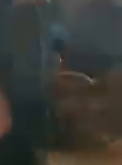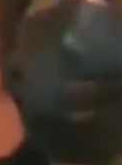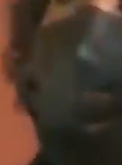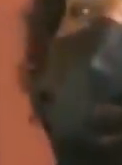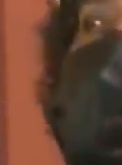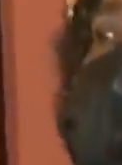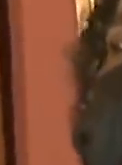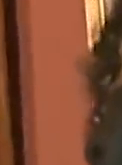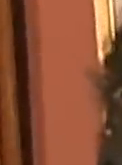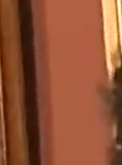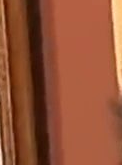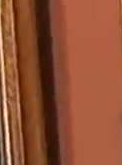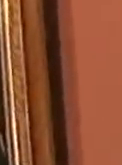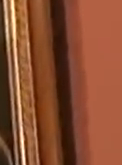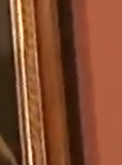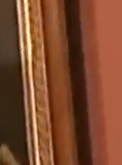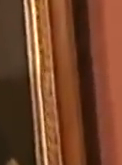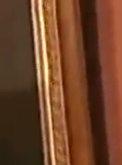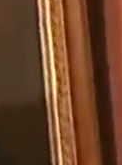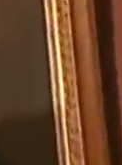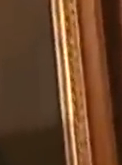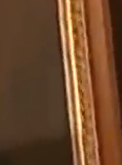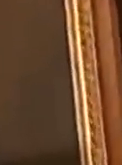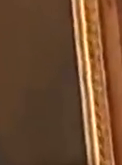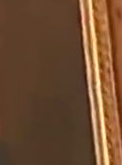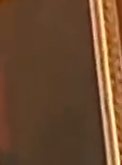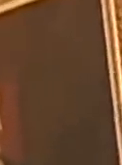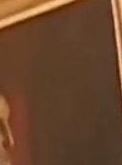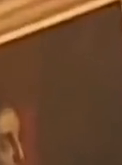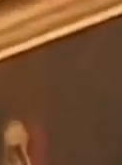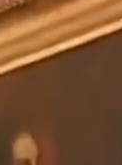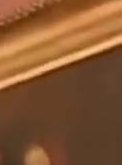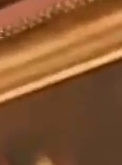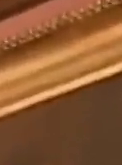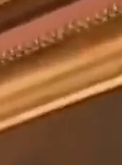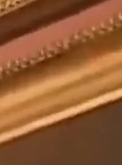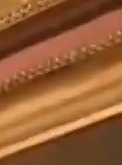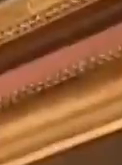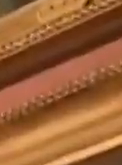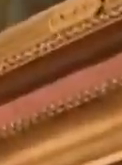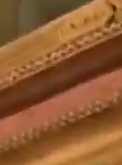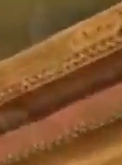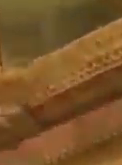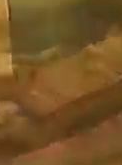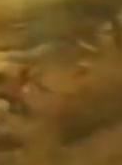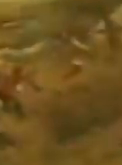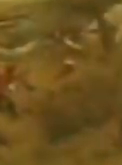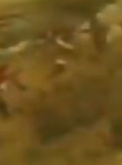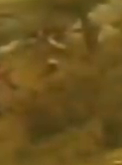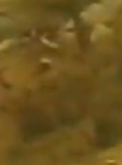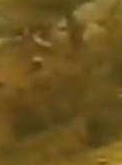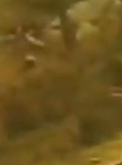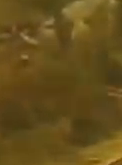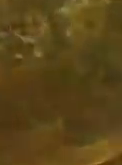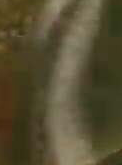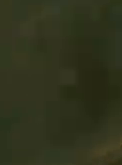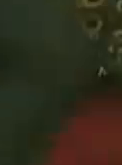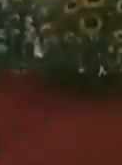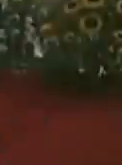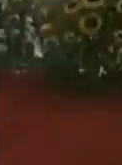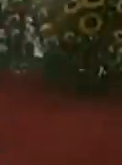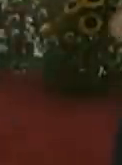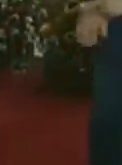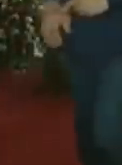más sentidas palabras de condolencia a familiares. Es la información, despedimos de esa transmisión desde el Palacio Federal Legislativo.